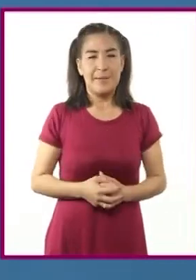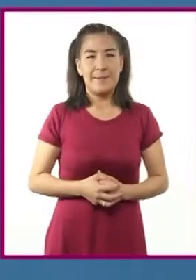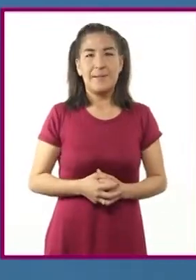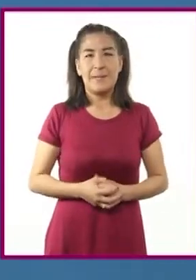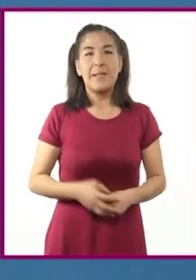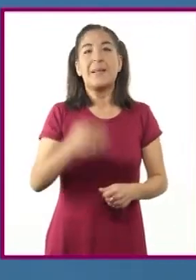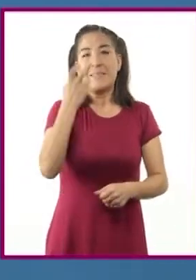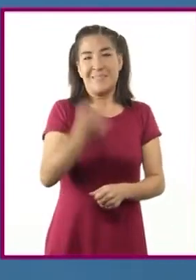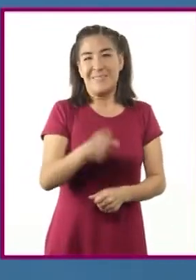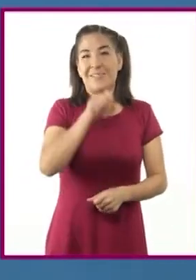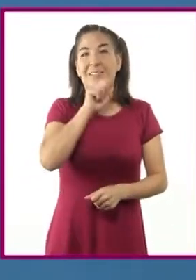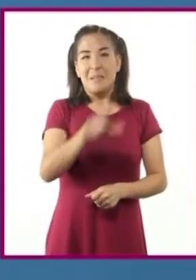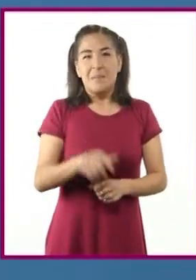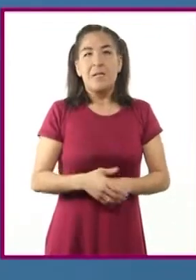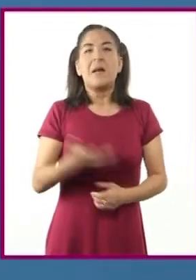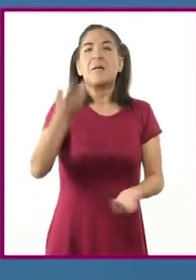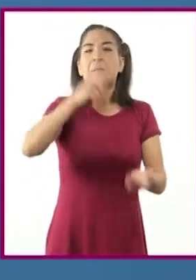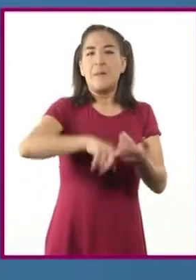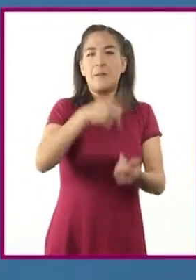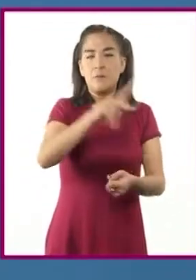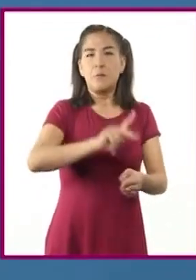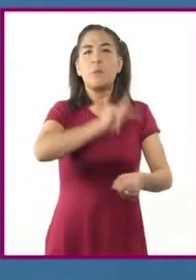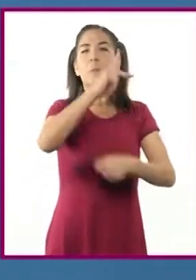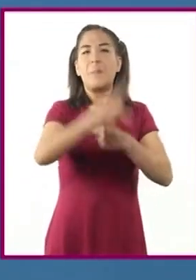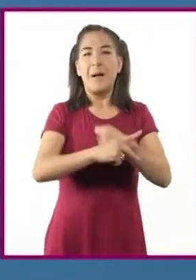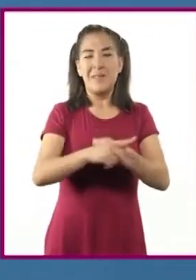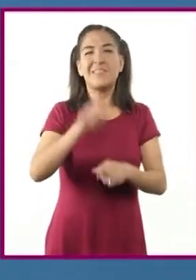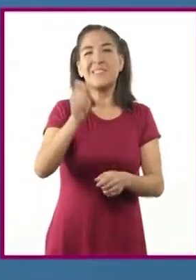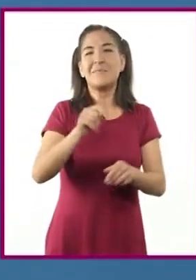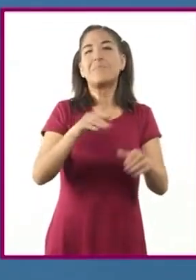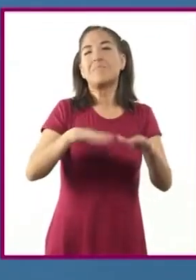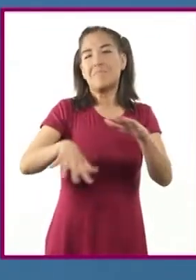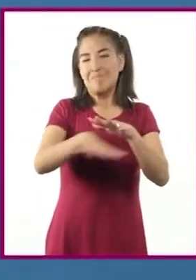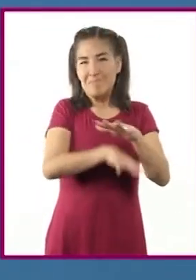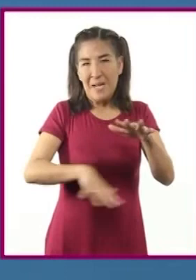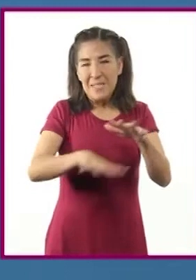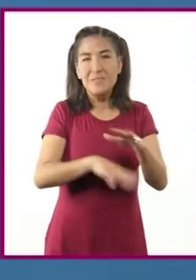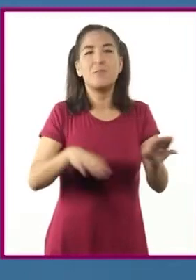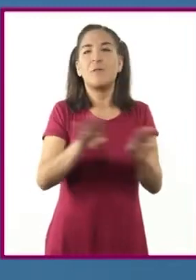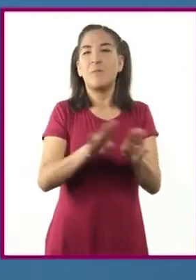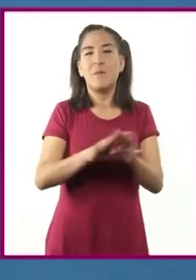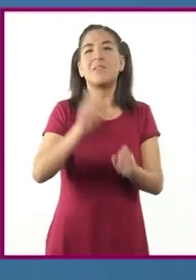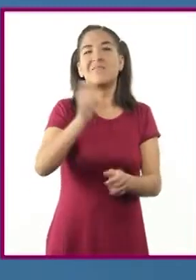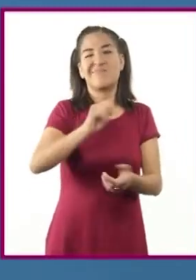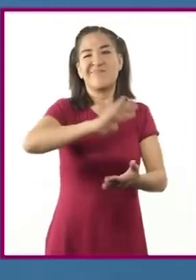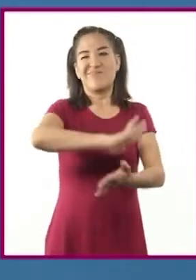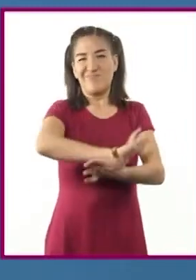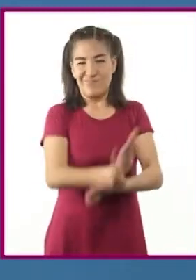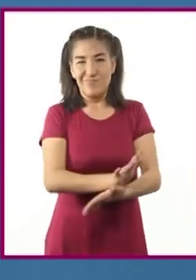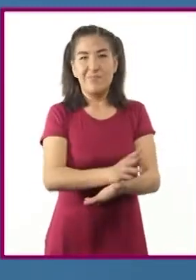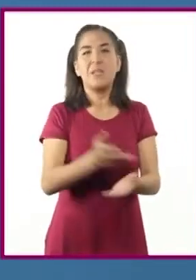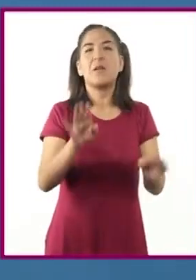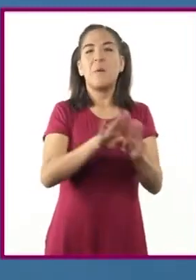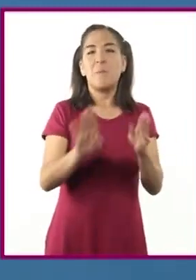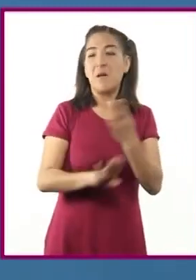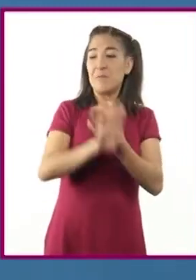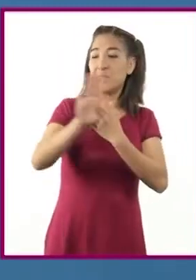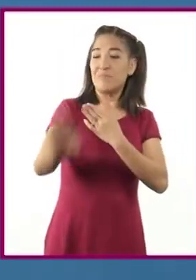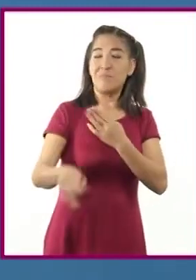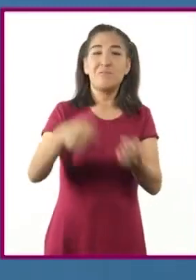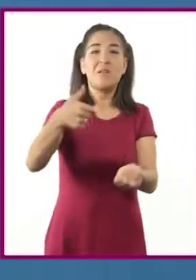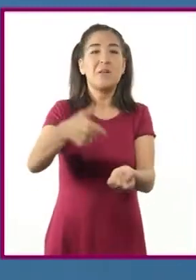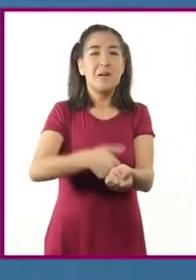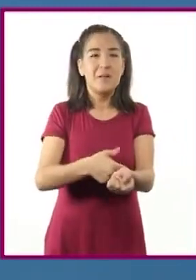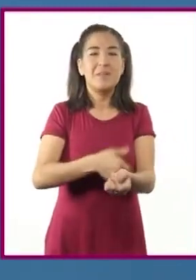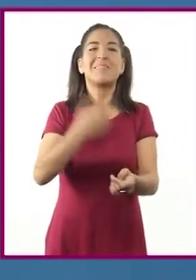A pesar de ello, en los países subdesarrollados, la población rural es marginada, aislada y con